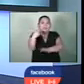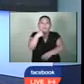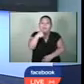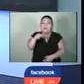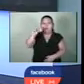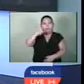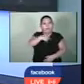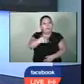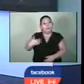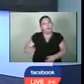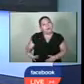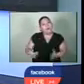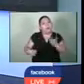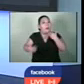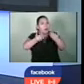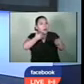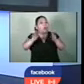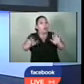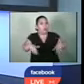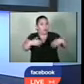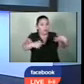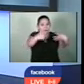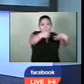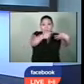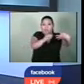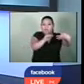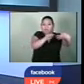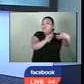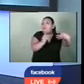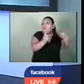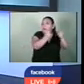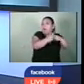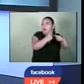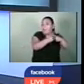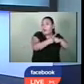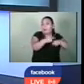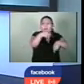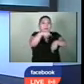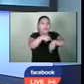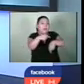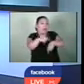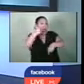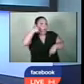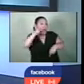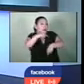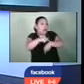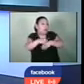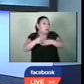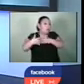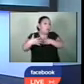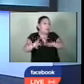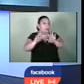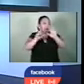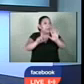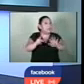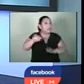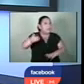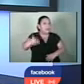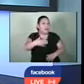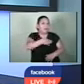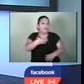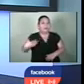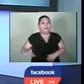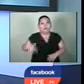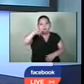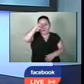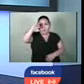se refirió a las principales modificaciones que se plantean, como extender el periodo presidencial a 6 años. También